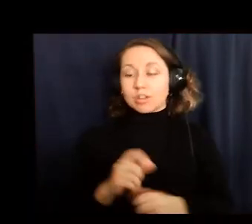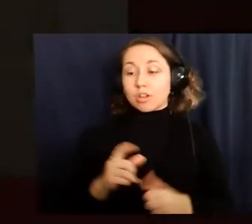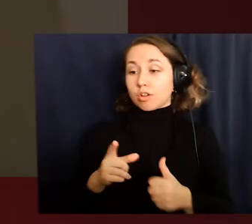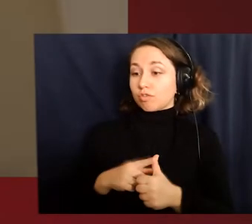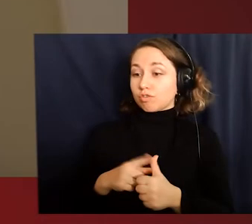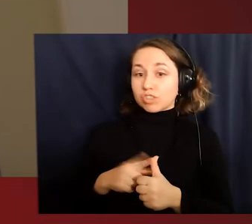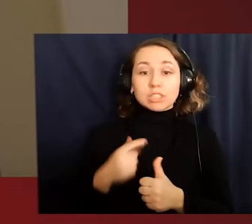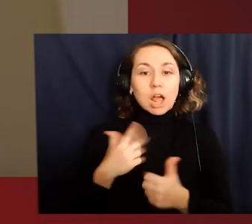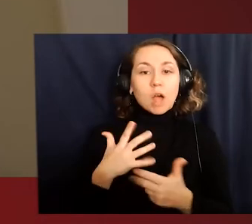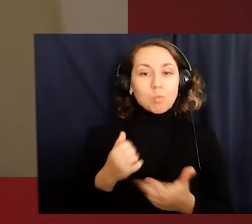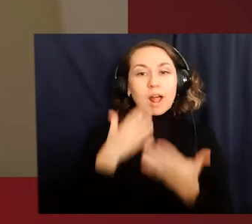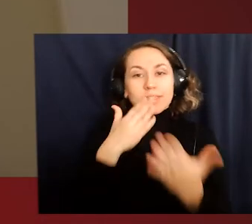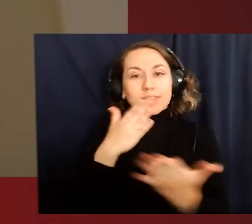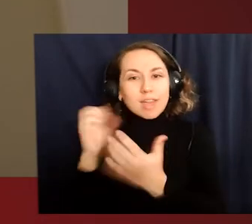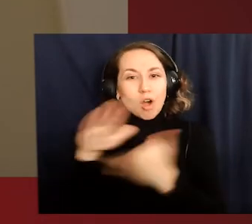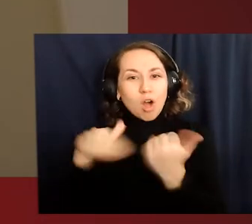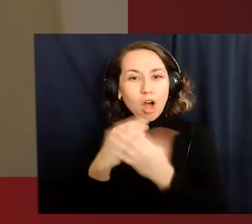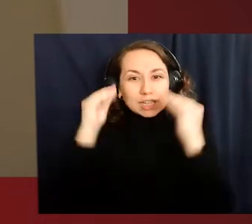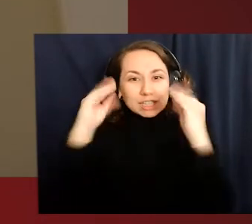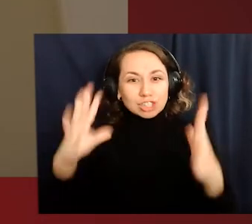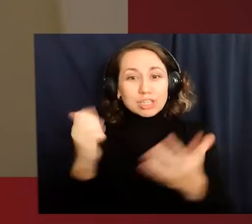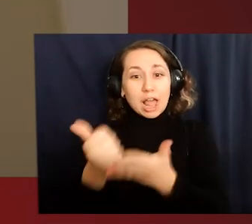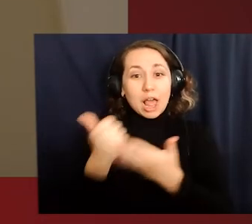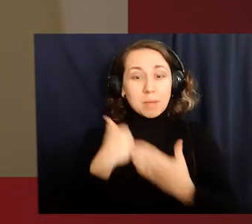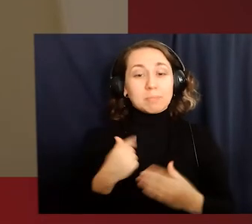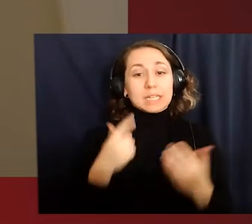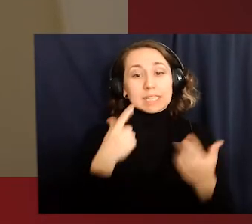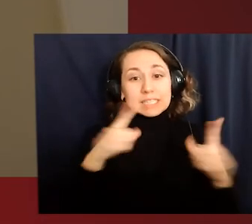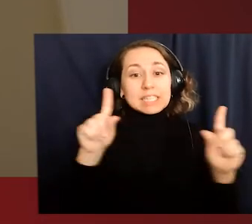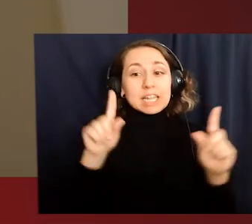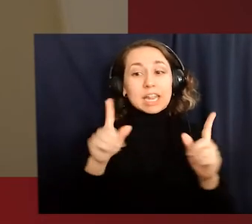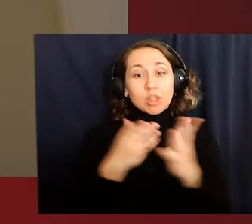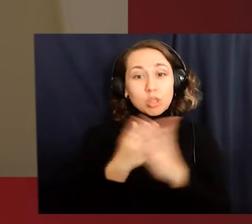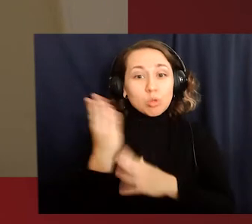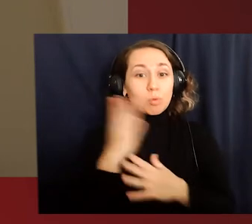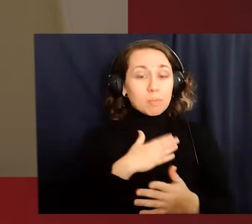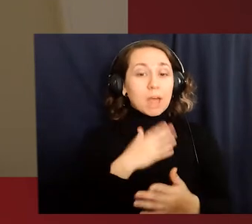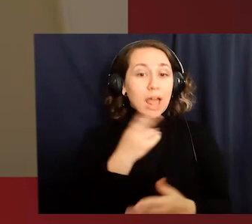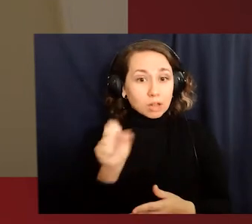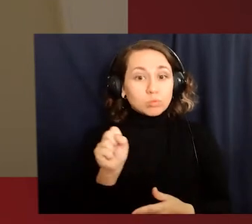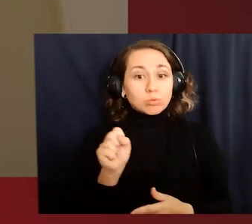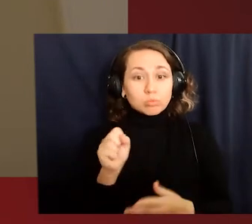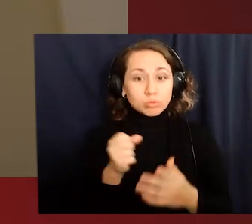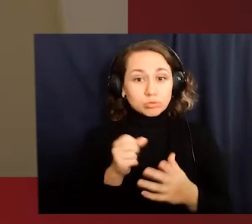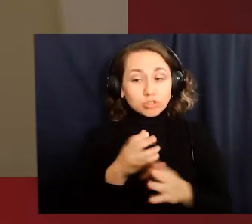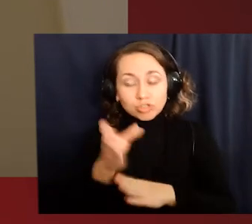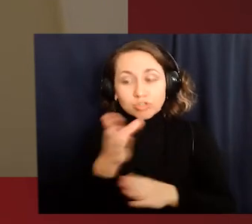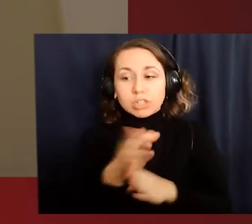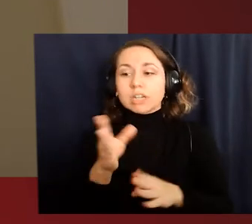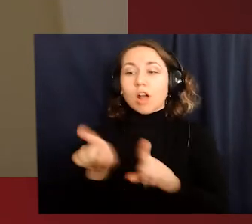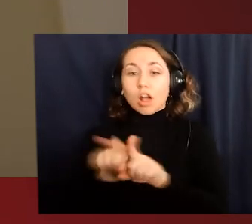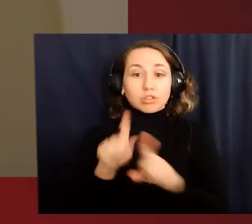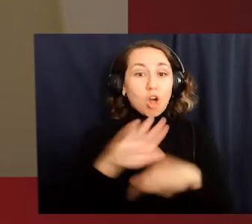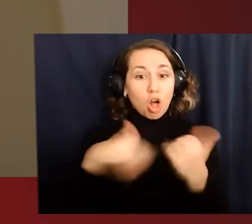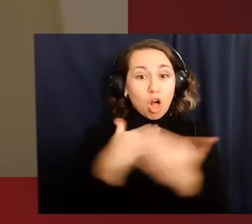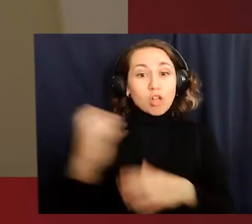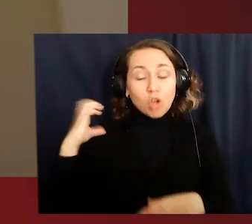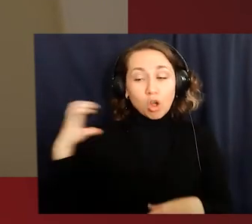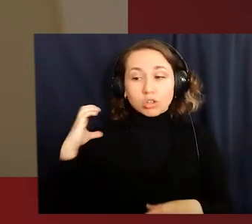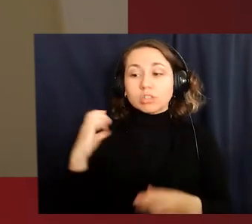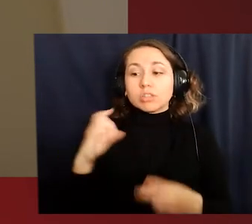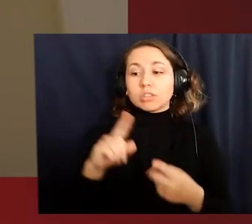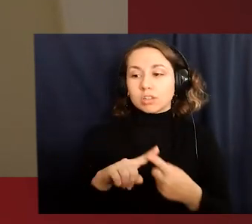culturas. Primero, quiero agradecer a todos los maestros que me ayudaron a superarme en mi carrera de preparatoria,